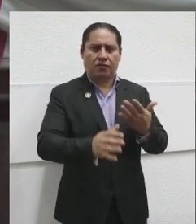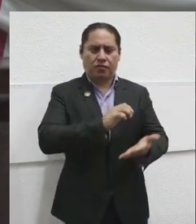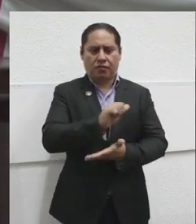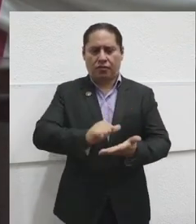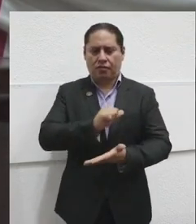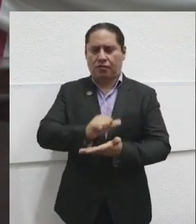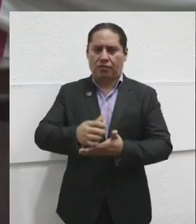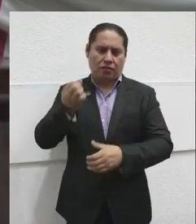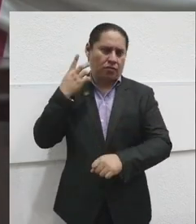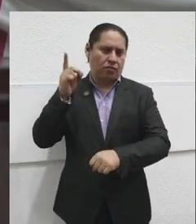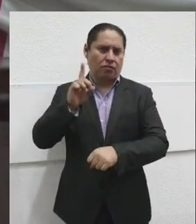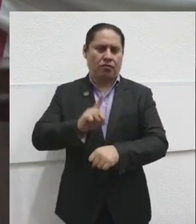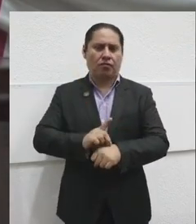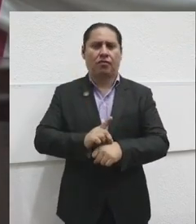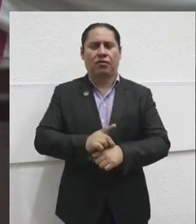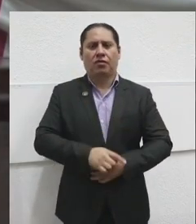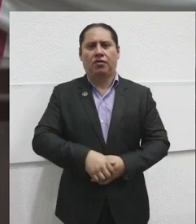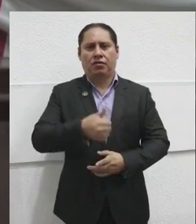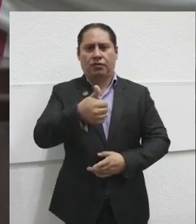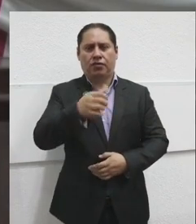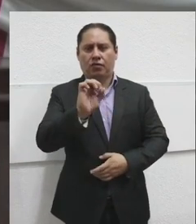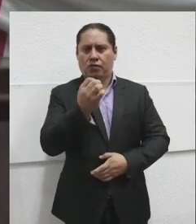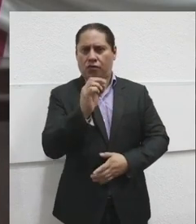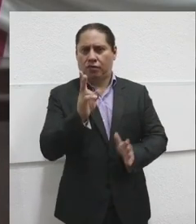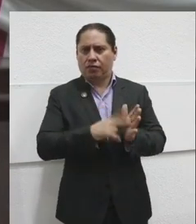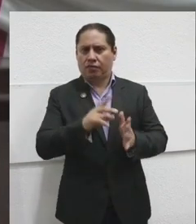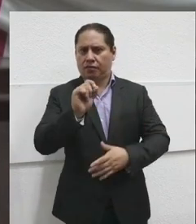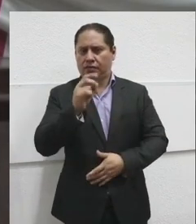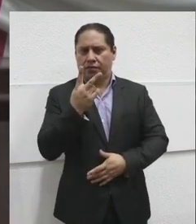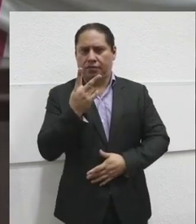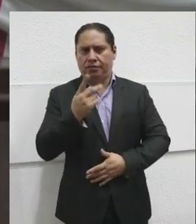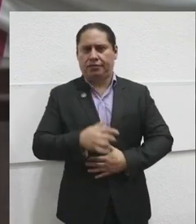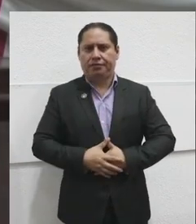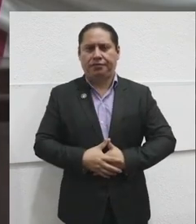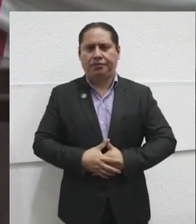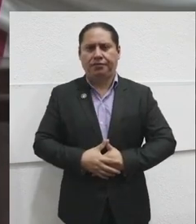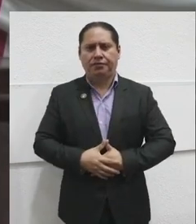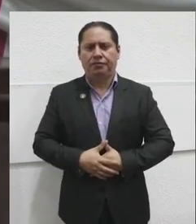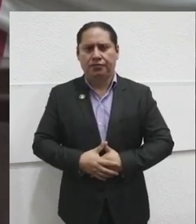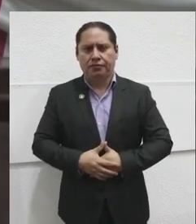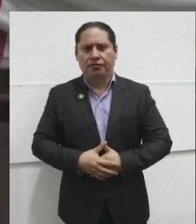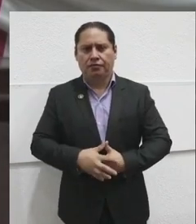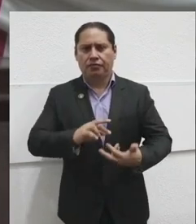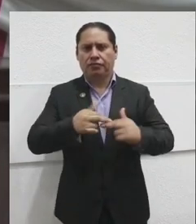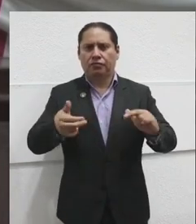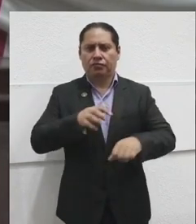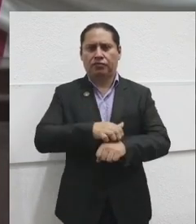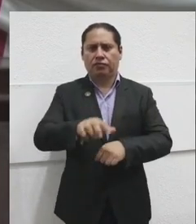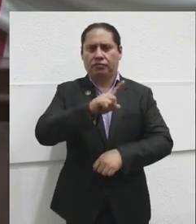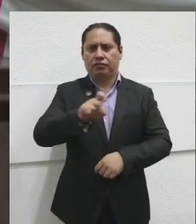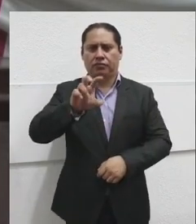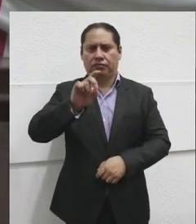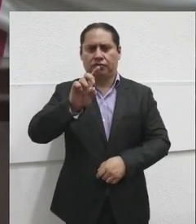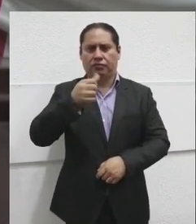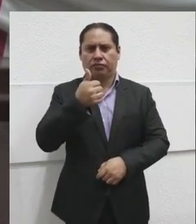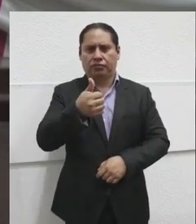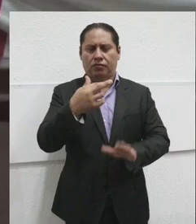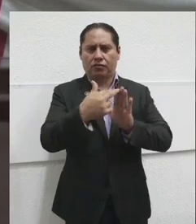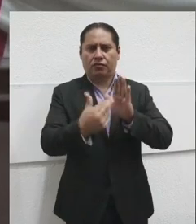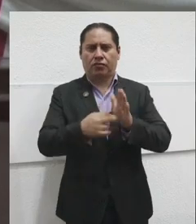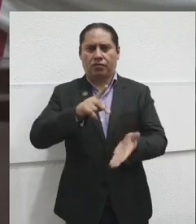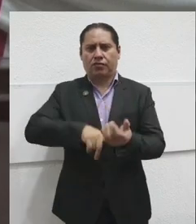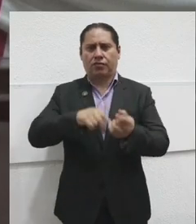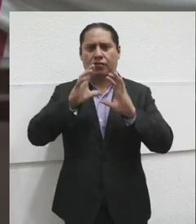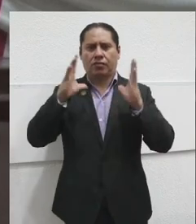acta de la sesión celebrada el día 6 de octubre de 2022. Con relación al numeral 136 del